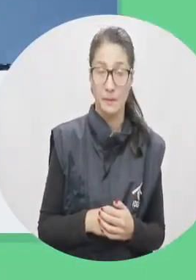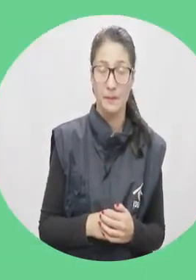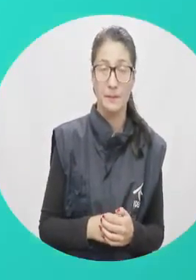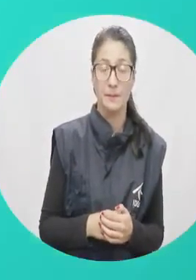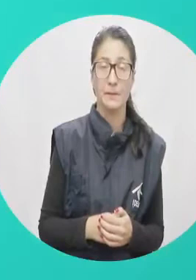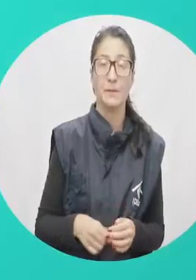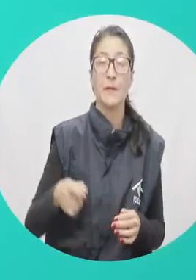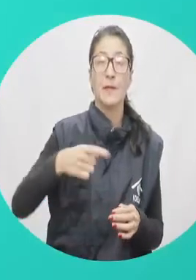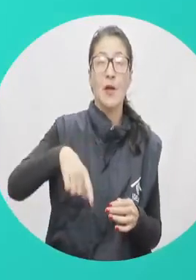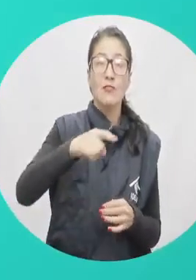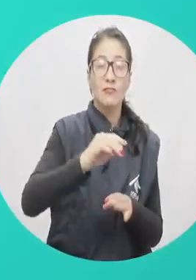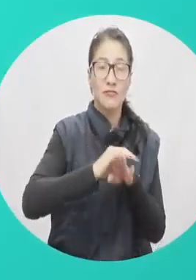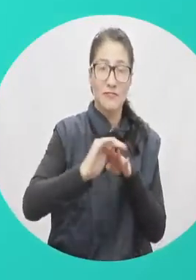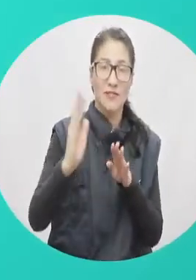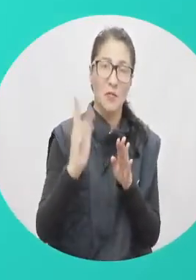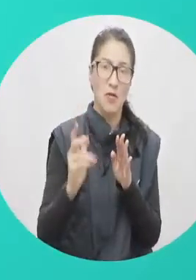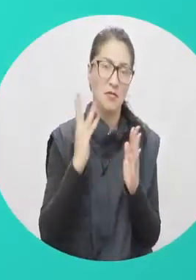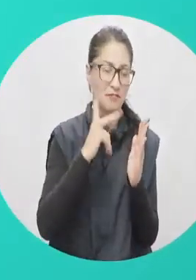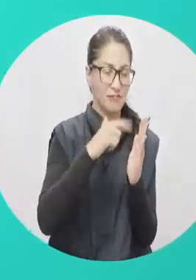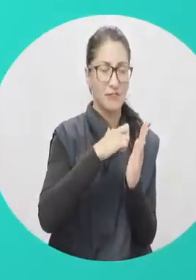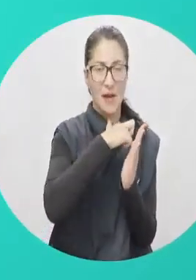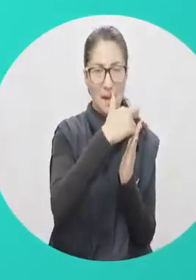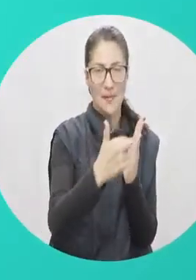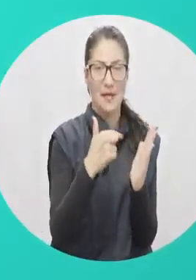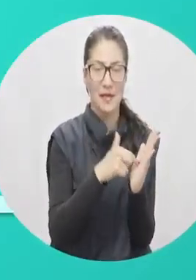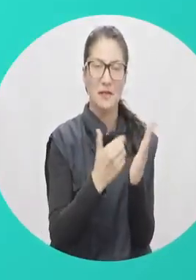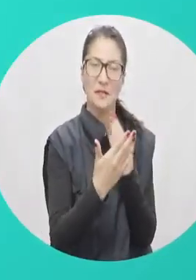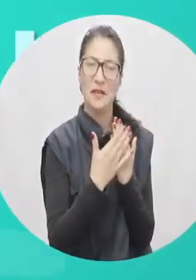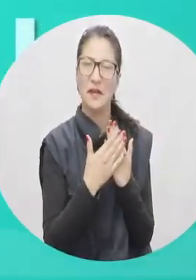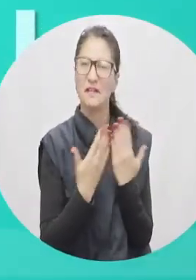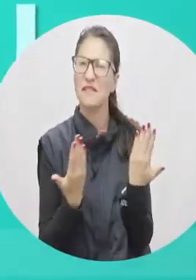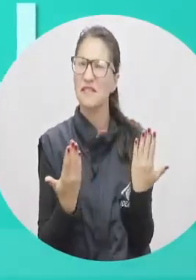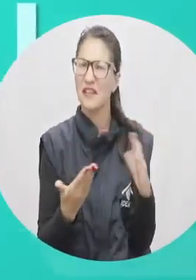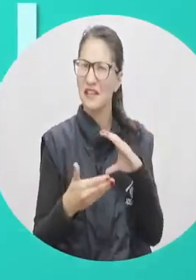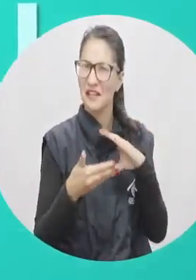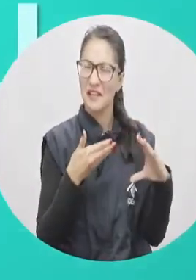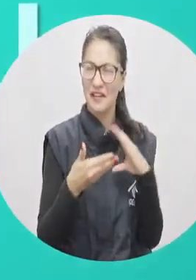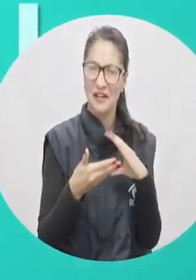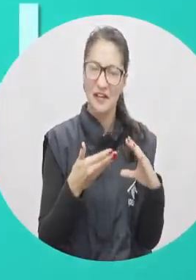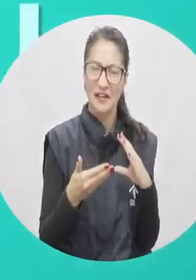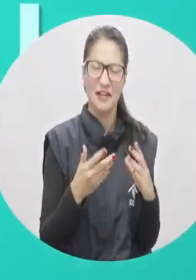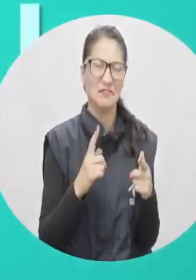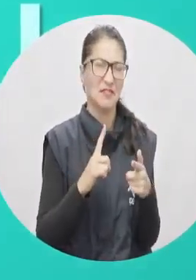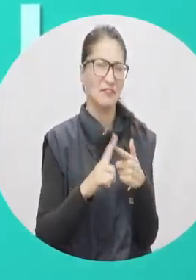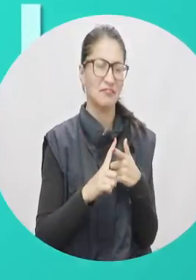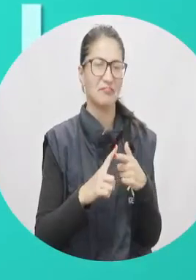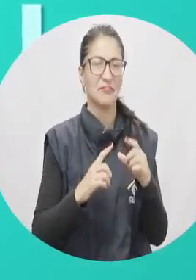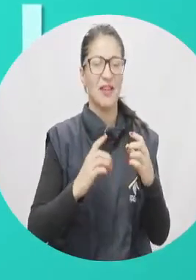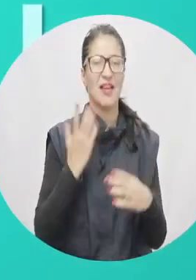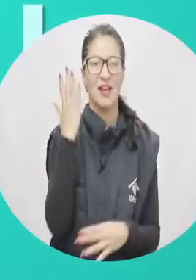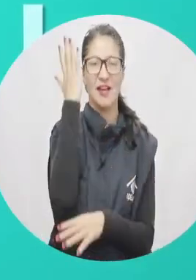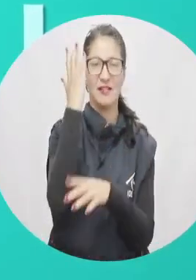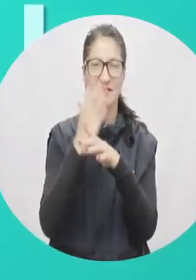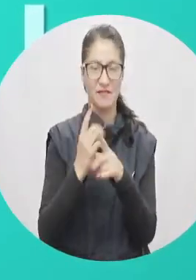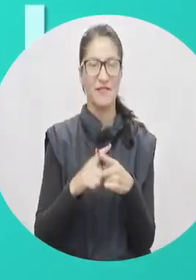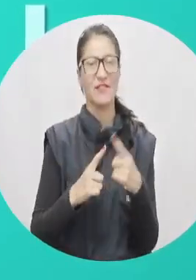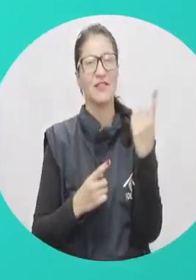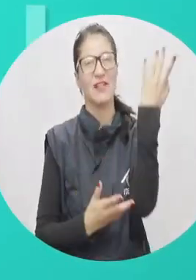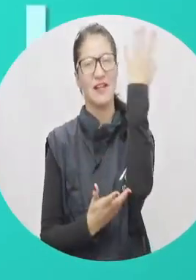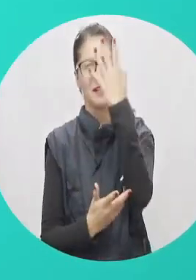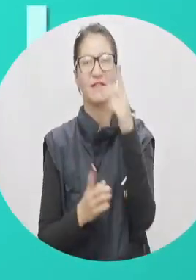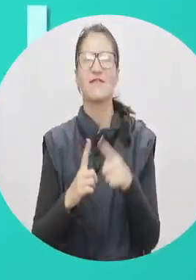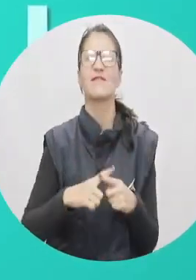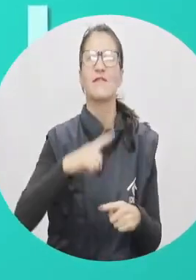www.idean.gov.co. Te invitamos a consultar la aplicación Mi Pronóstico del IDEAN. Ahora con información sobre deforestación, rayos,